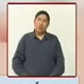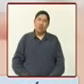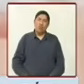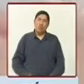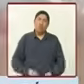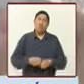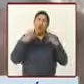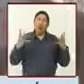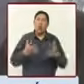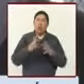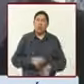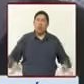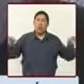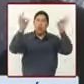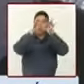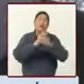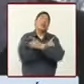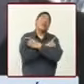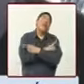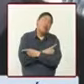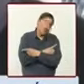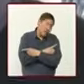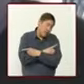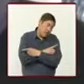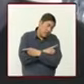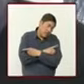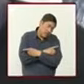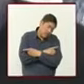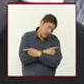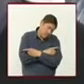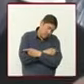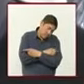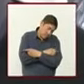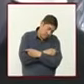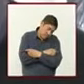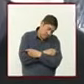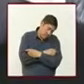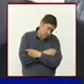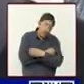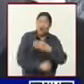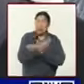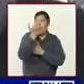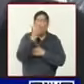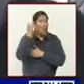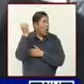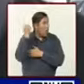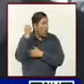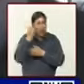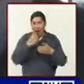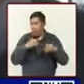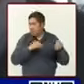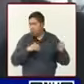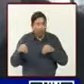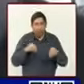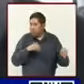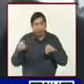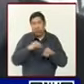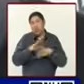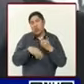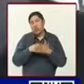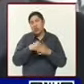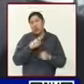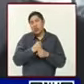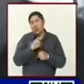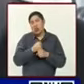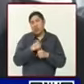Es muy importante el descanso para poder tener una mejor jornada laboral y poder desempeñar todas tus labores